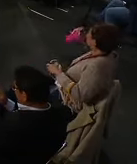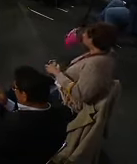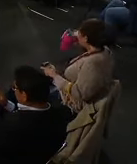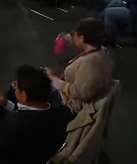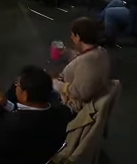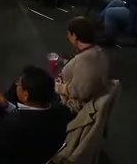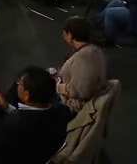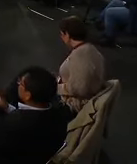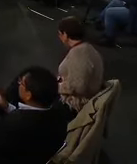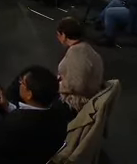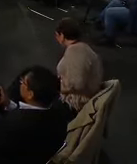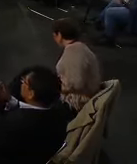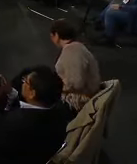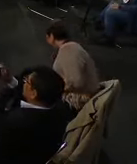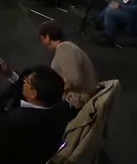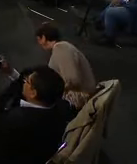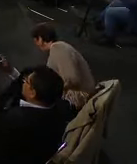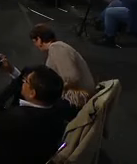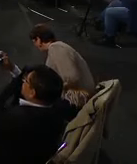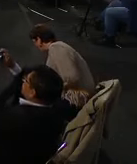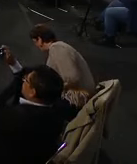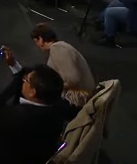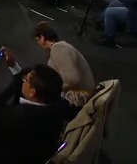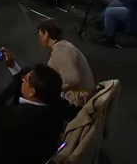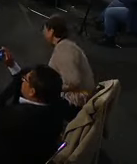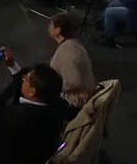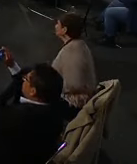Ya falta menos.